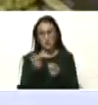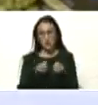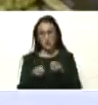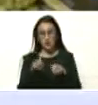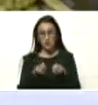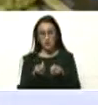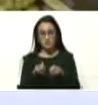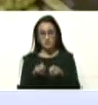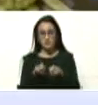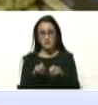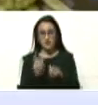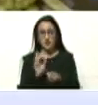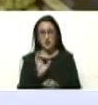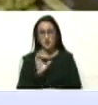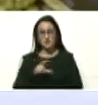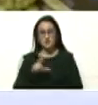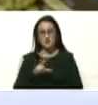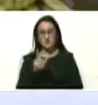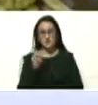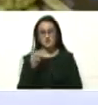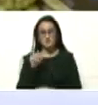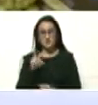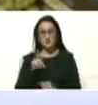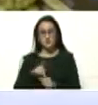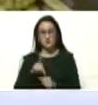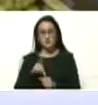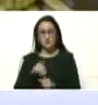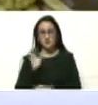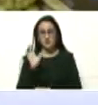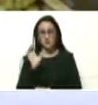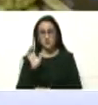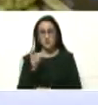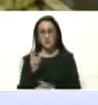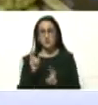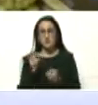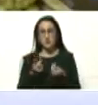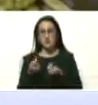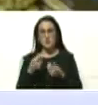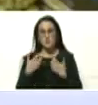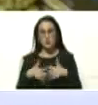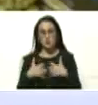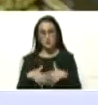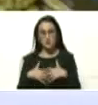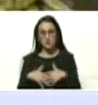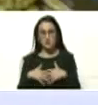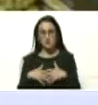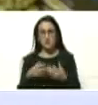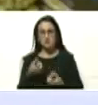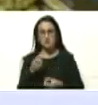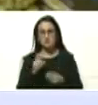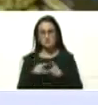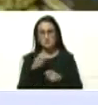economía postrentista petrolera. La nueva economía productiva, la que produce